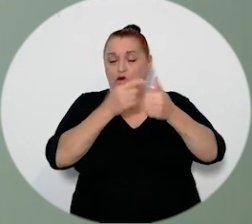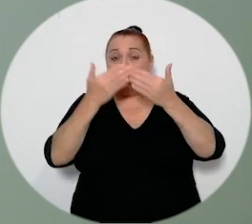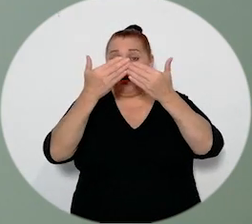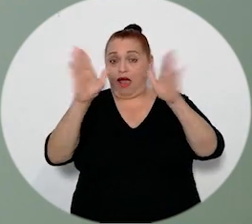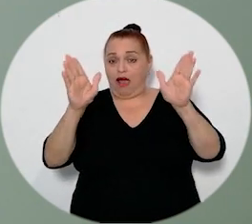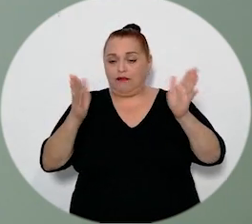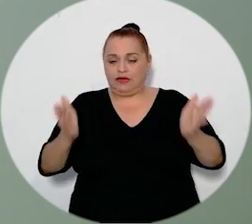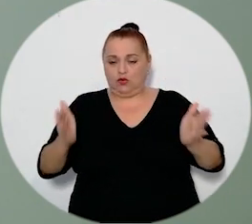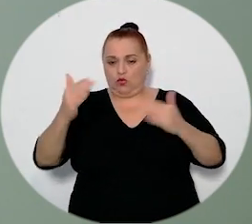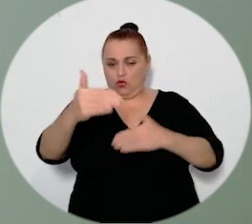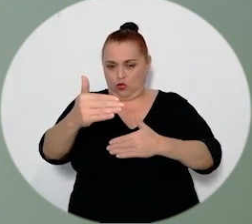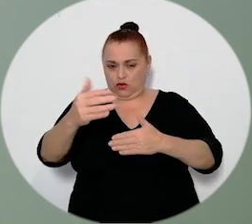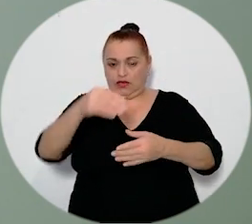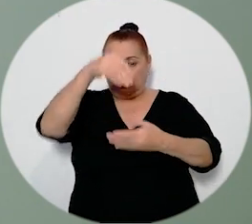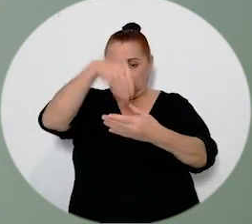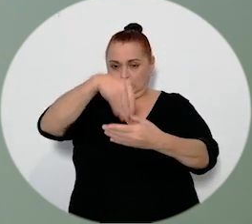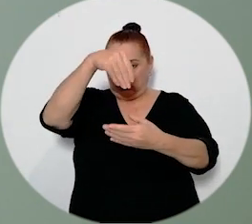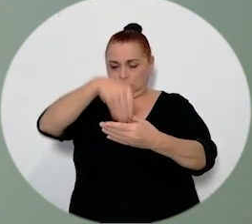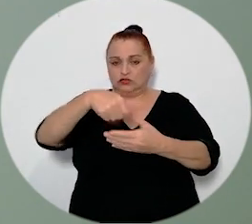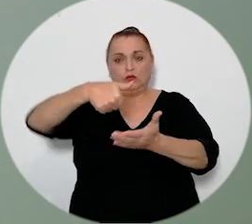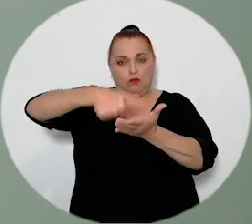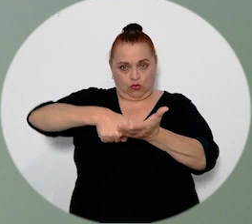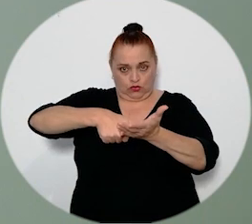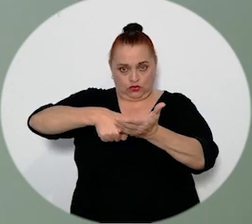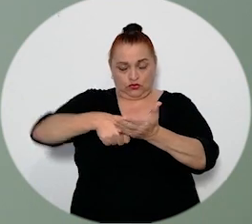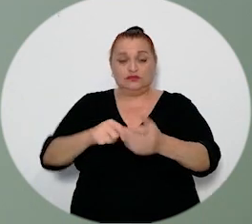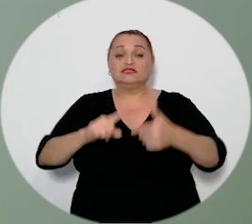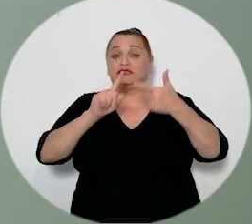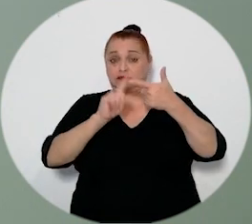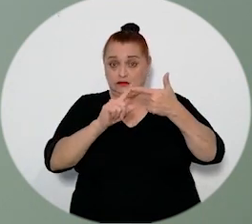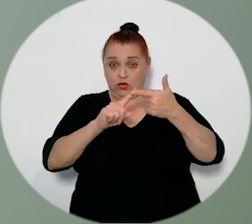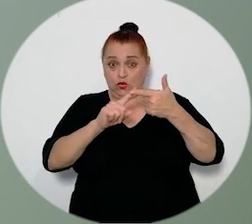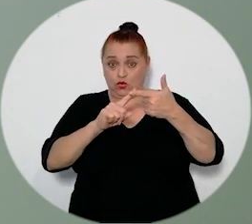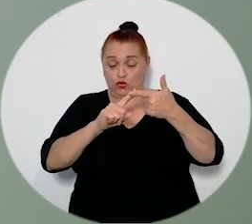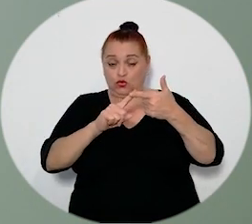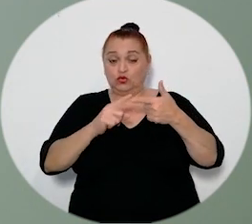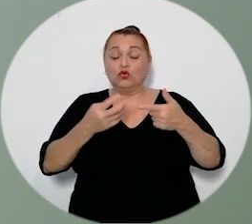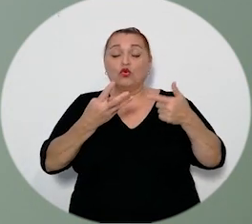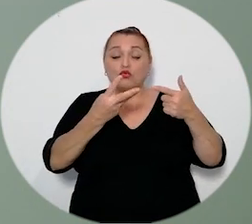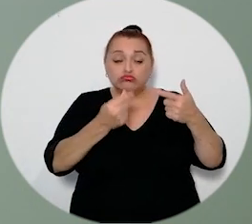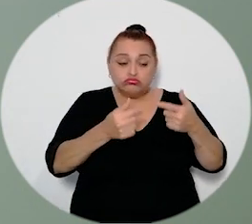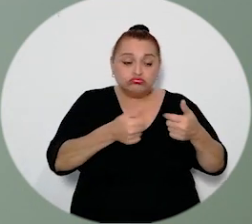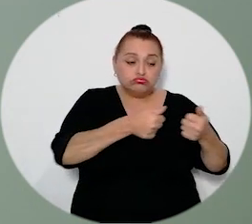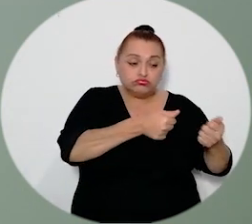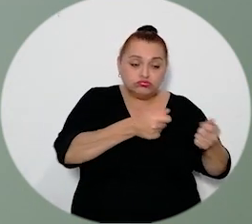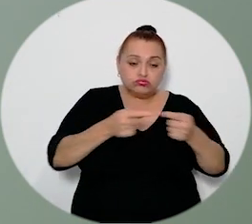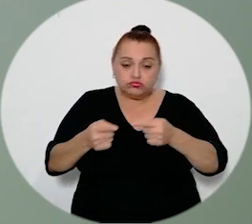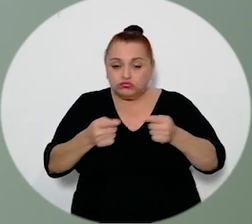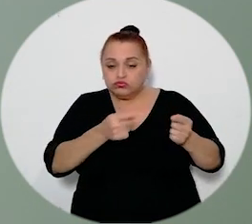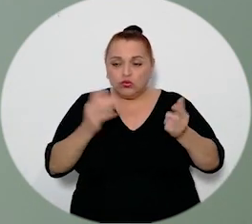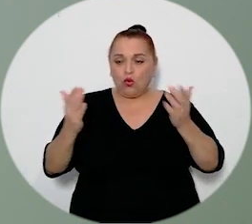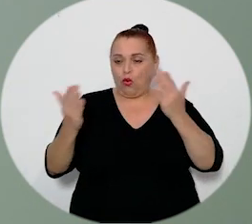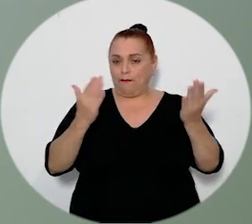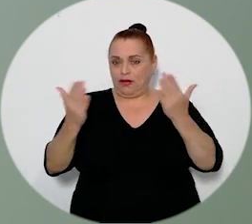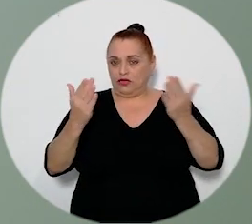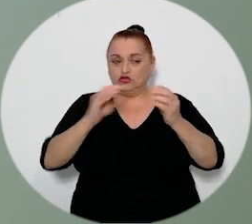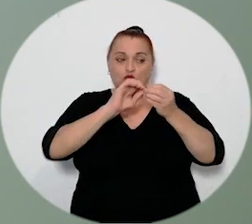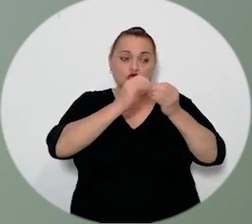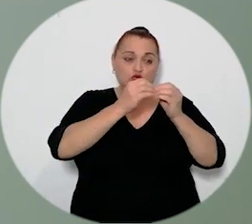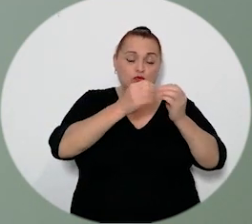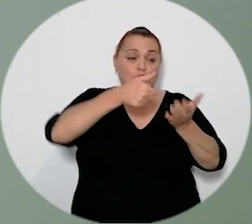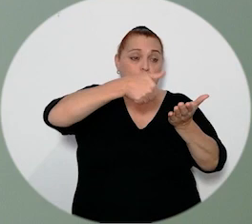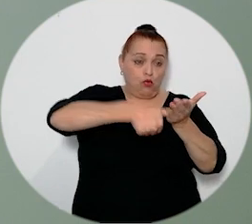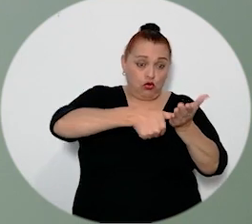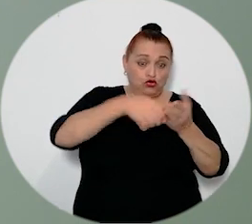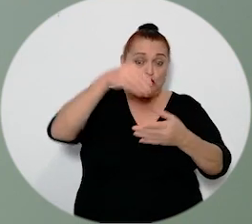la apertura de la urna en la que se han depositado los sufragios. Segundo, la conciliación de los votos, entendido como la comparación entre el número